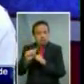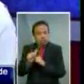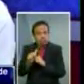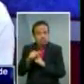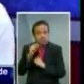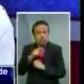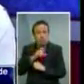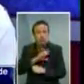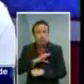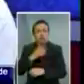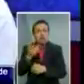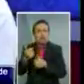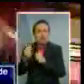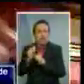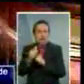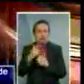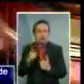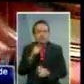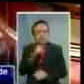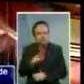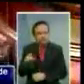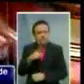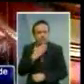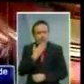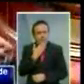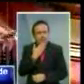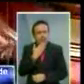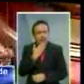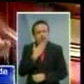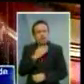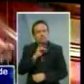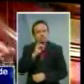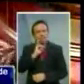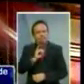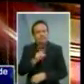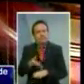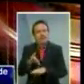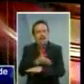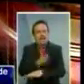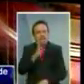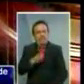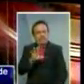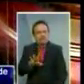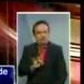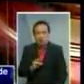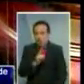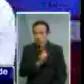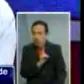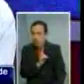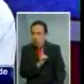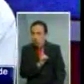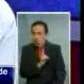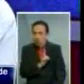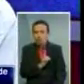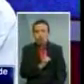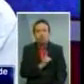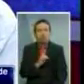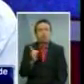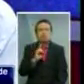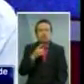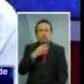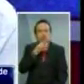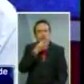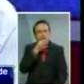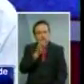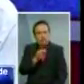como sector, tremenda. Pero también reconocieron que esta decisión venía desde antes. No. Nosotros Nosotros reconocemos